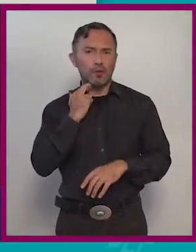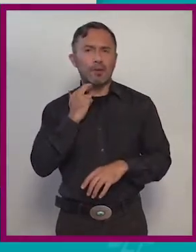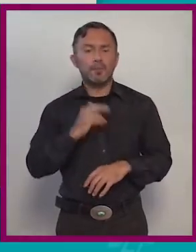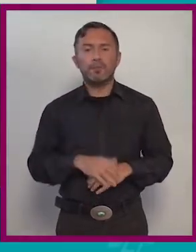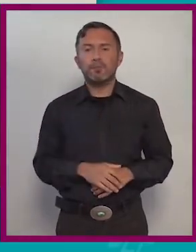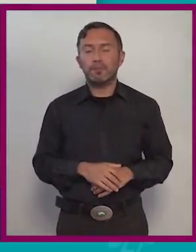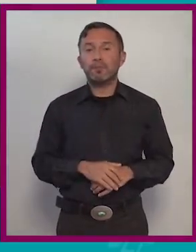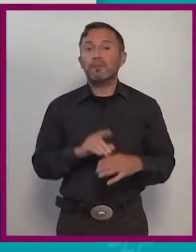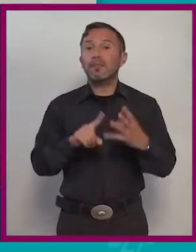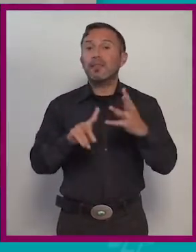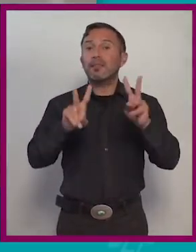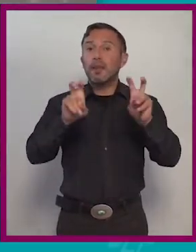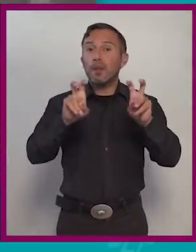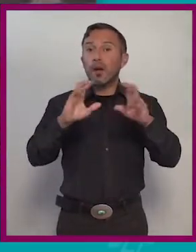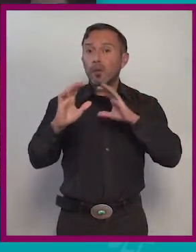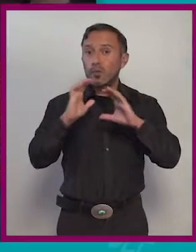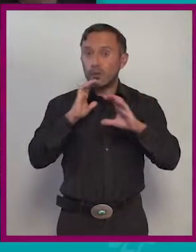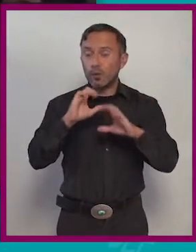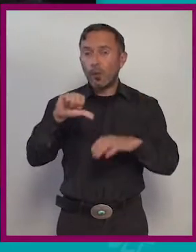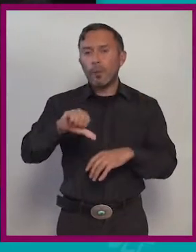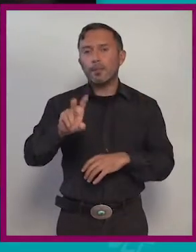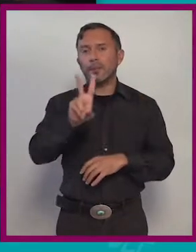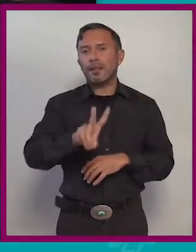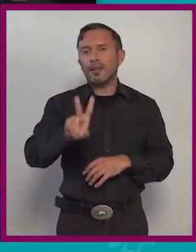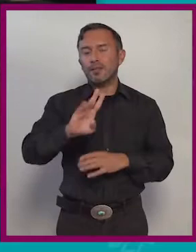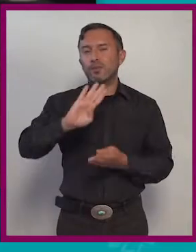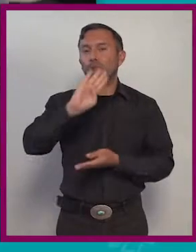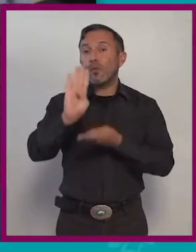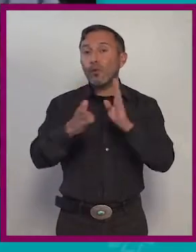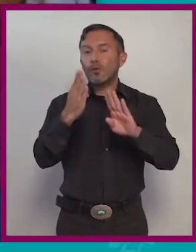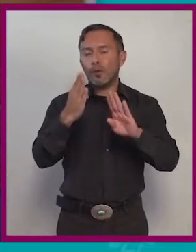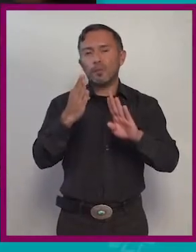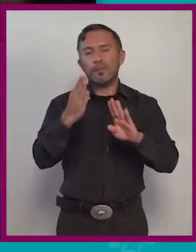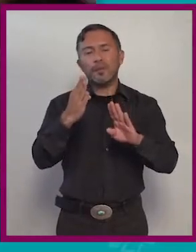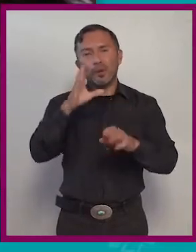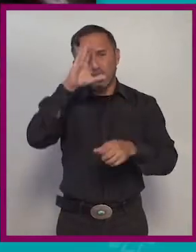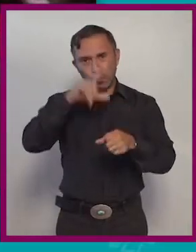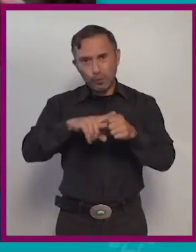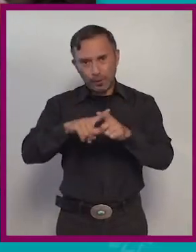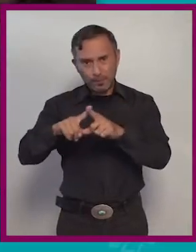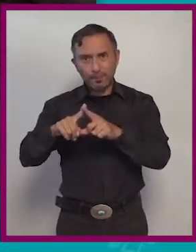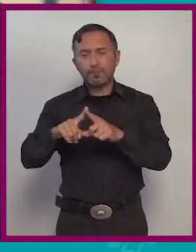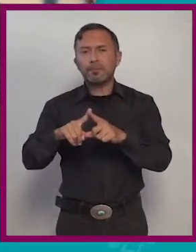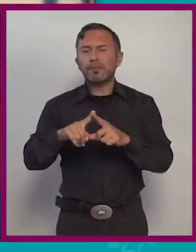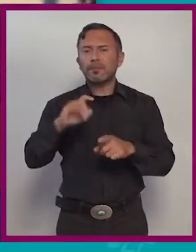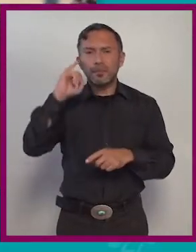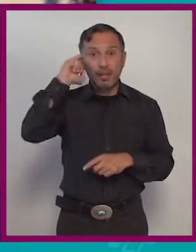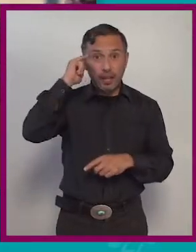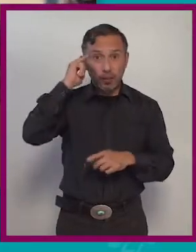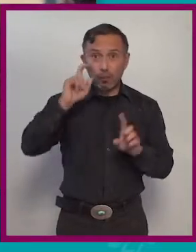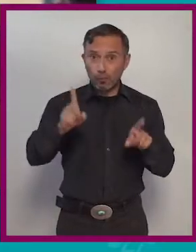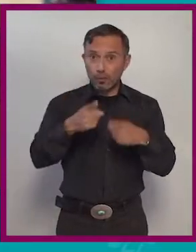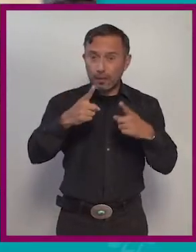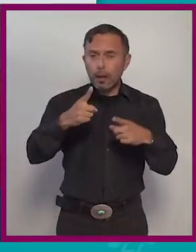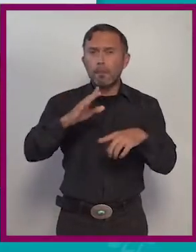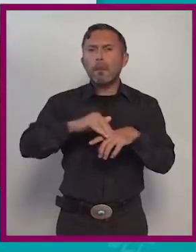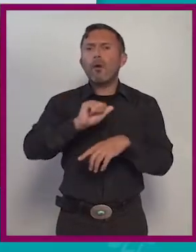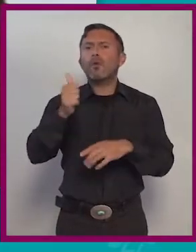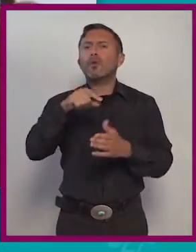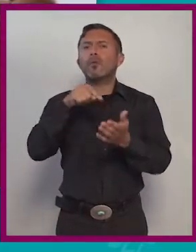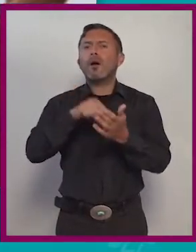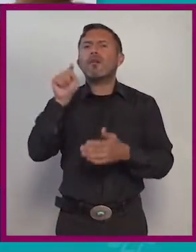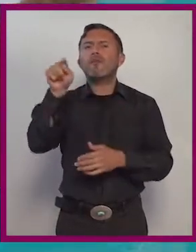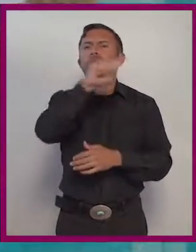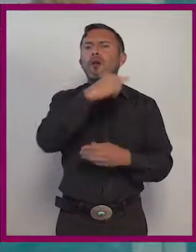Comunicación es viernes de mundo y culturas. Etnomúsica y cómo es la vida en otros lugares.